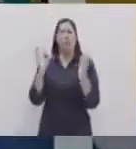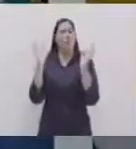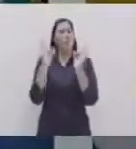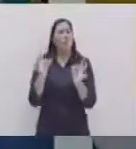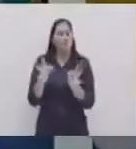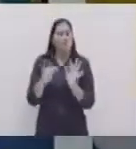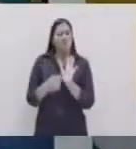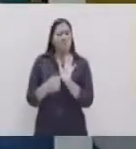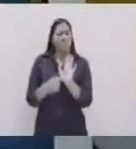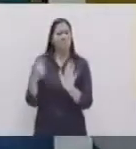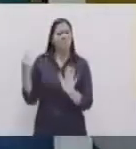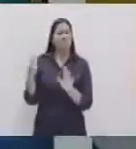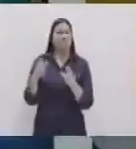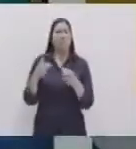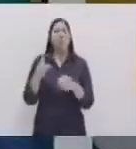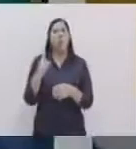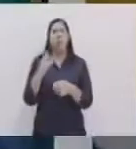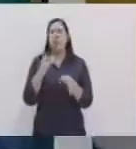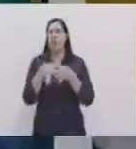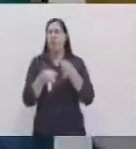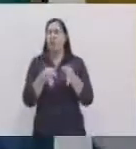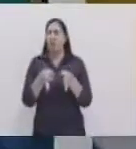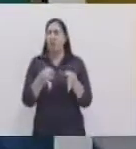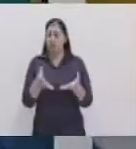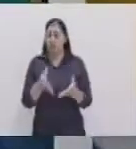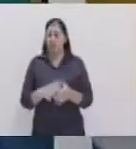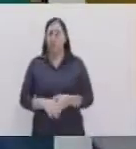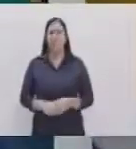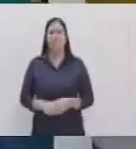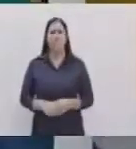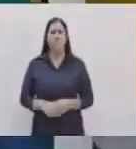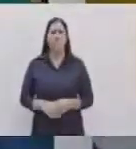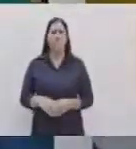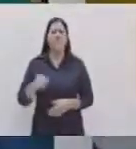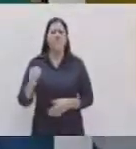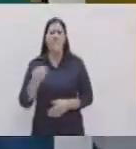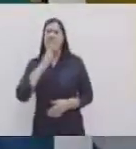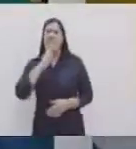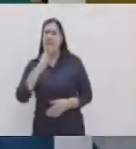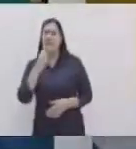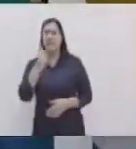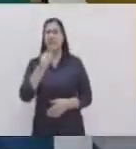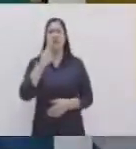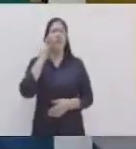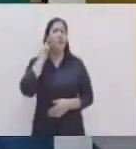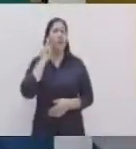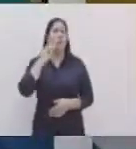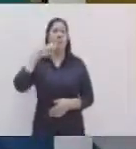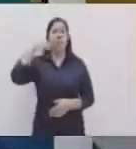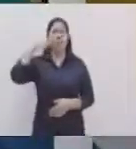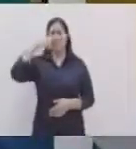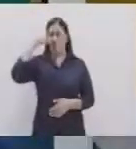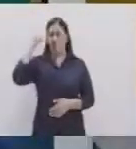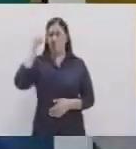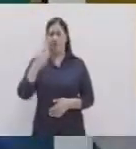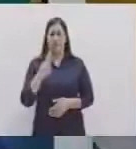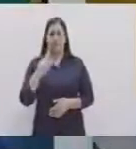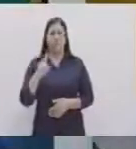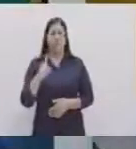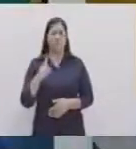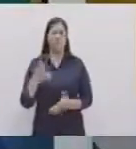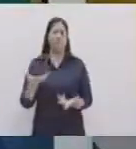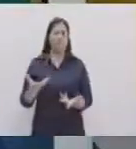vamos a presentar un argumento. Pero recordemos un poco, ¿qué era argumentar? Argumentar era defender una